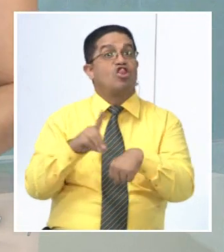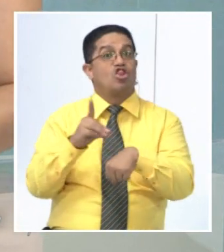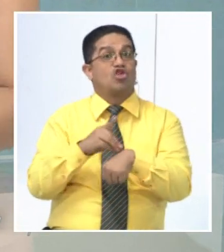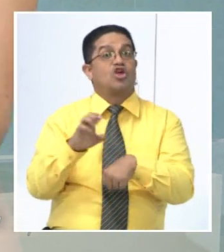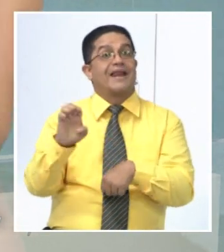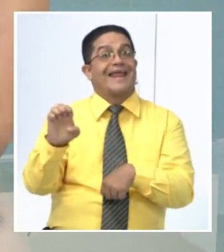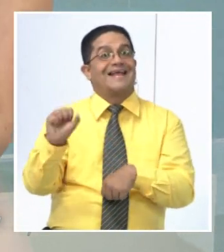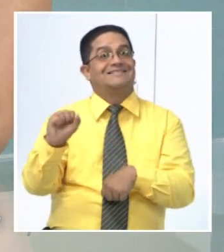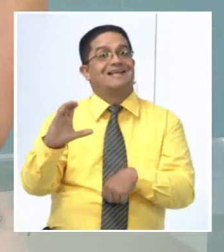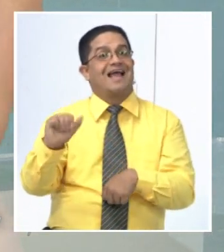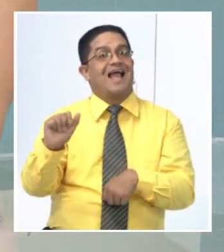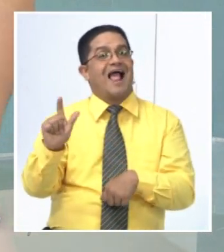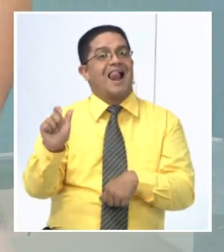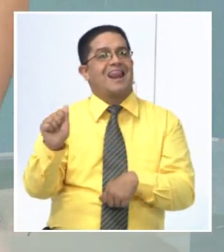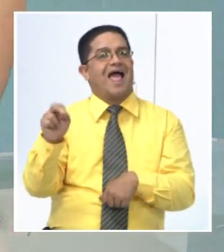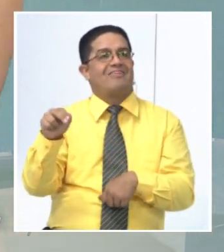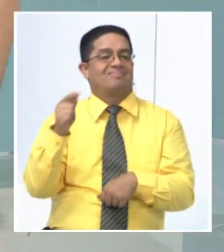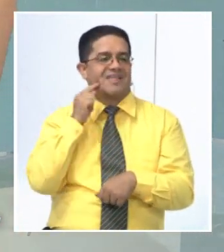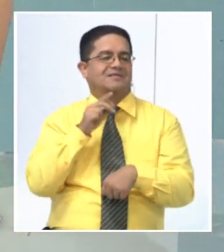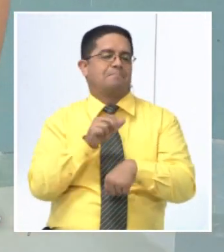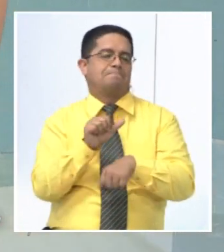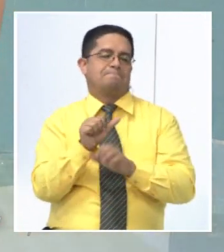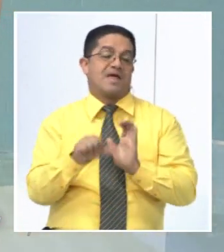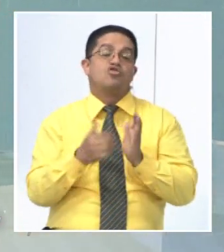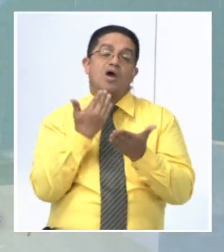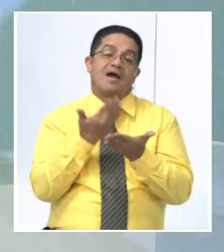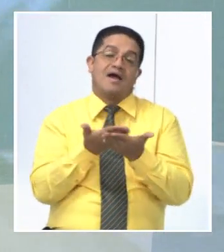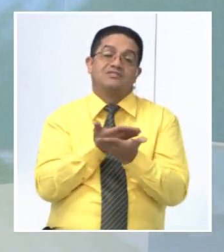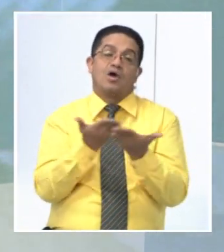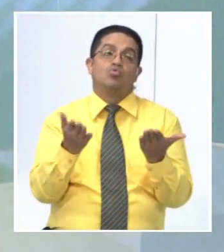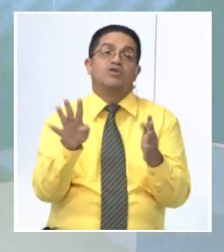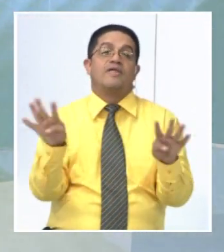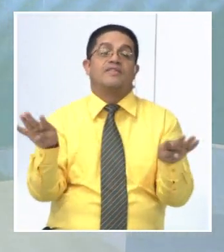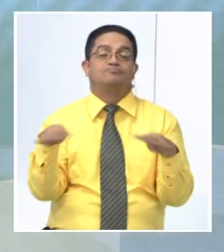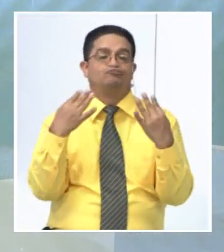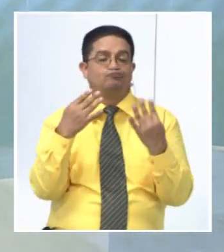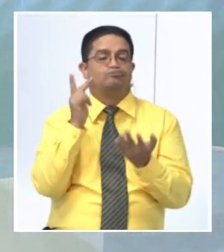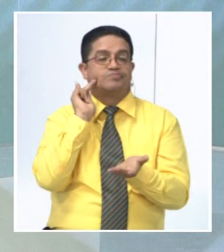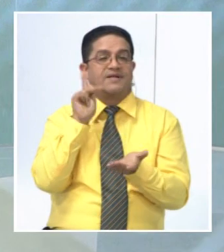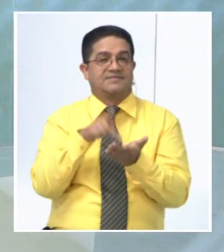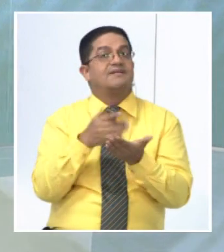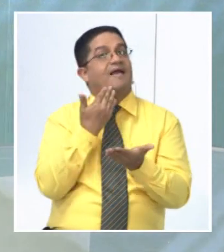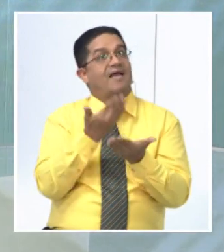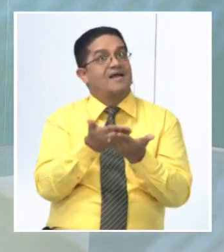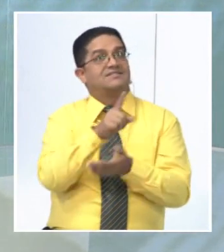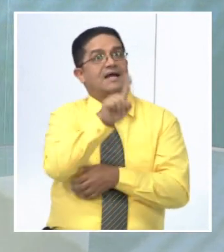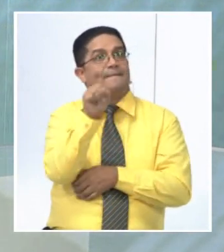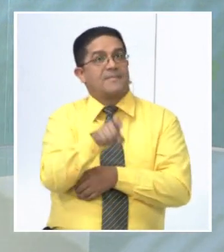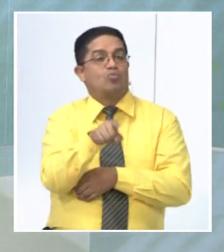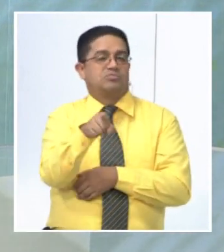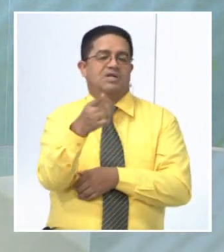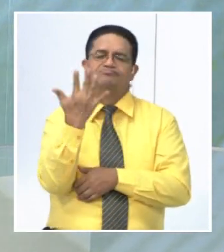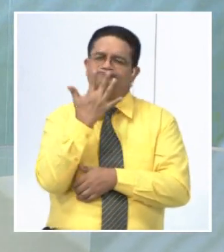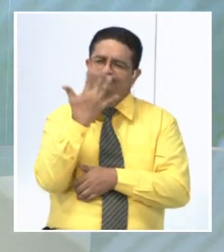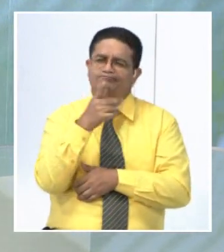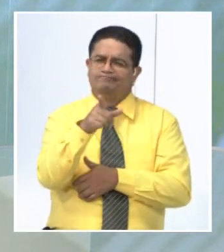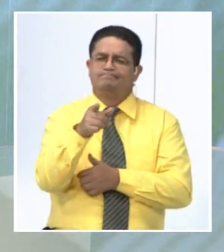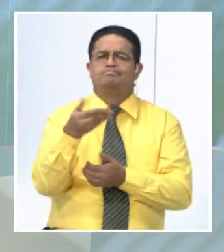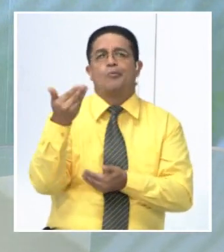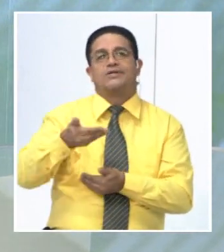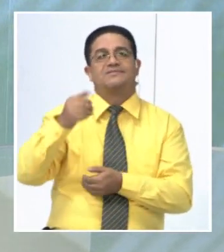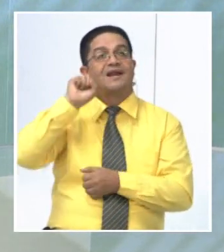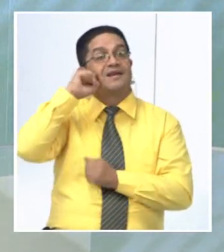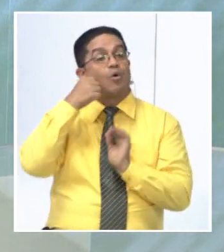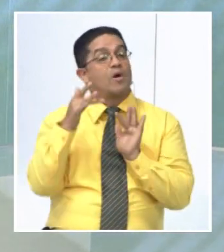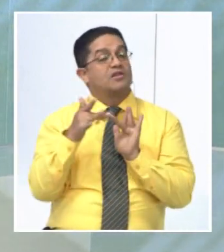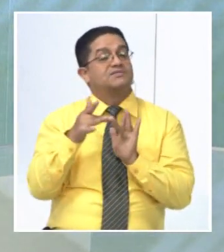Escalante nos estuvo acompañando, cirujano coloproctólogo. Gracias a ustedes por la sintonía y la participación. Gracias por sus preguntas. Siempre son muy valiosas para nosotros. Recuerden